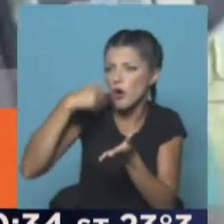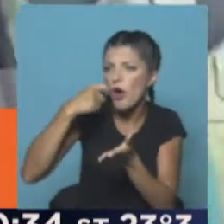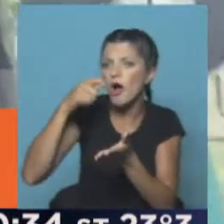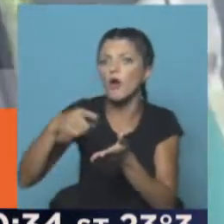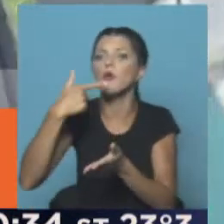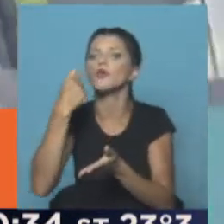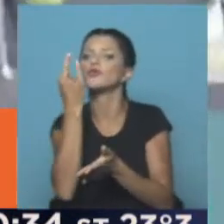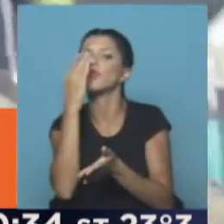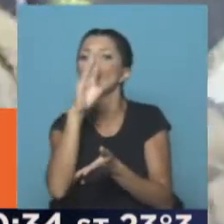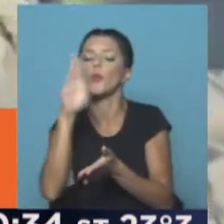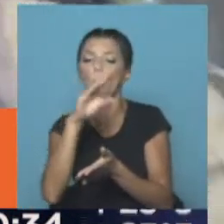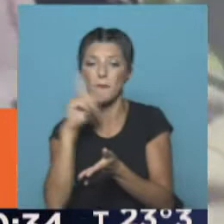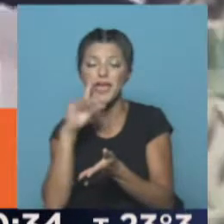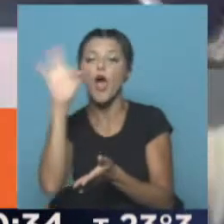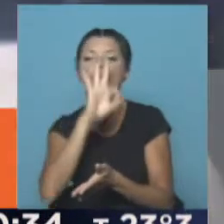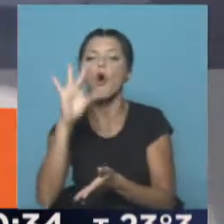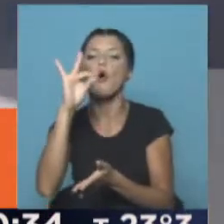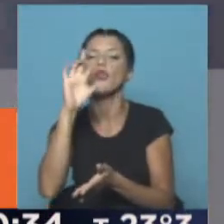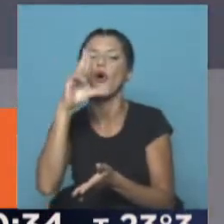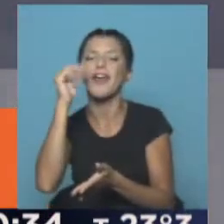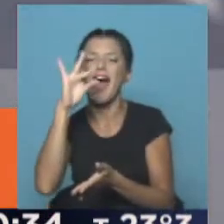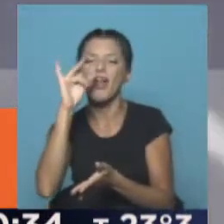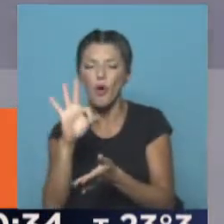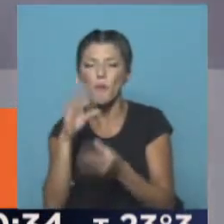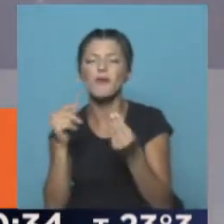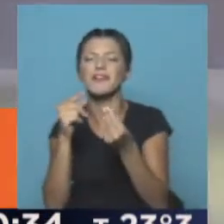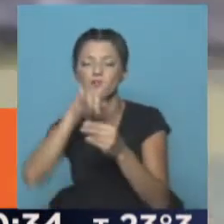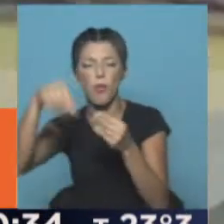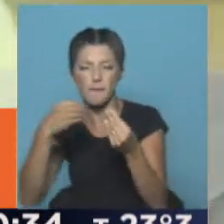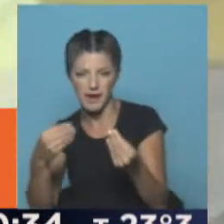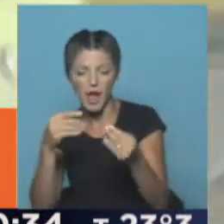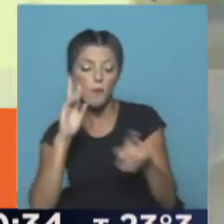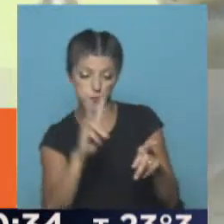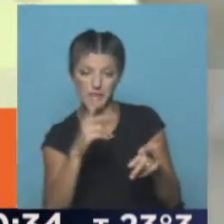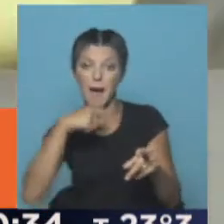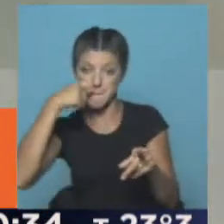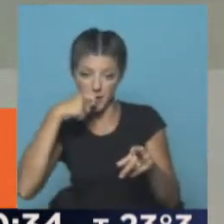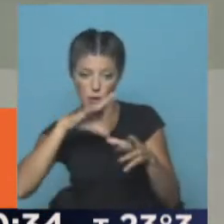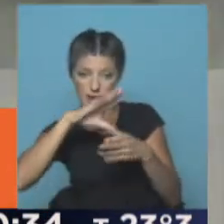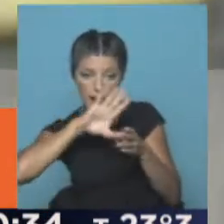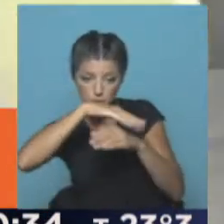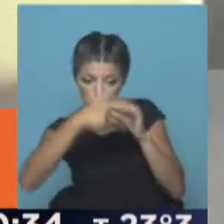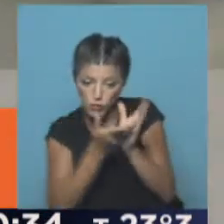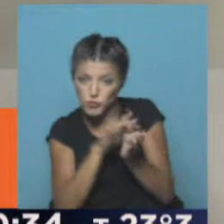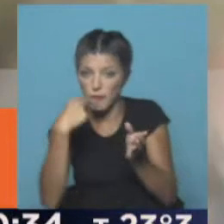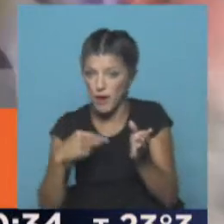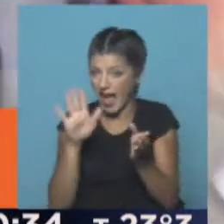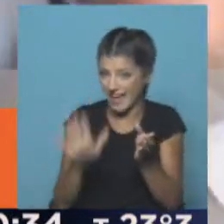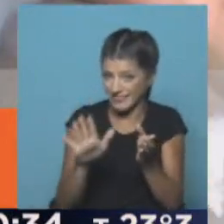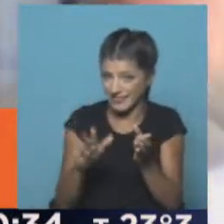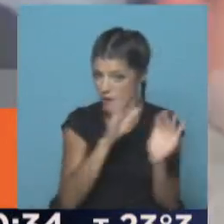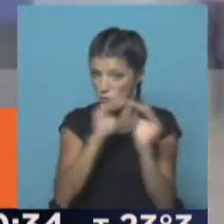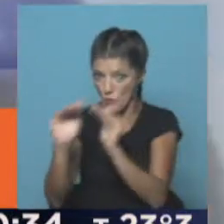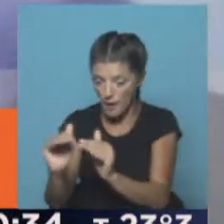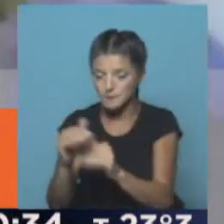o dorado, por el color de la envoltura en que venían los paquetes con marihuana. El mes pasado, Gendarmería ya había detenido a Mariela